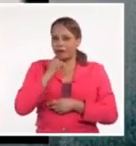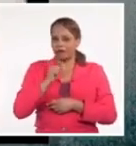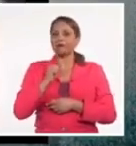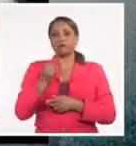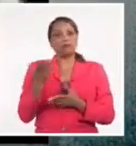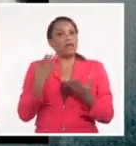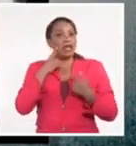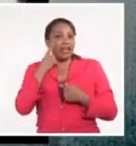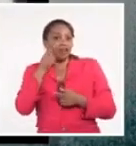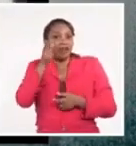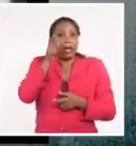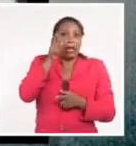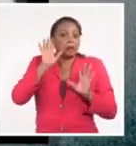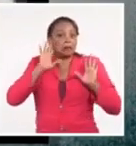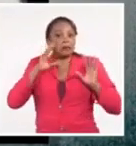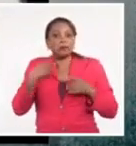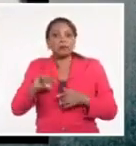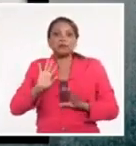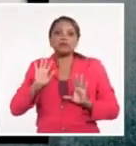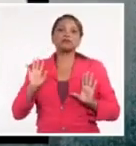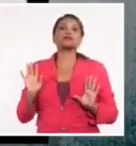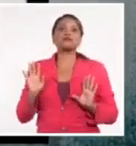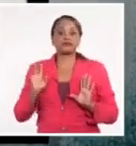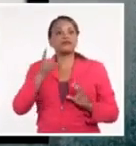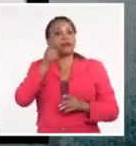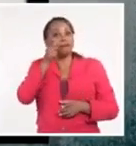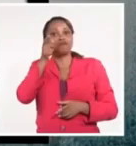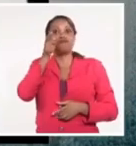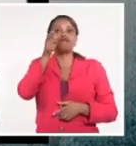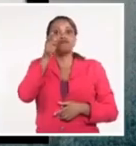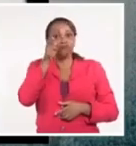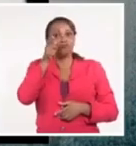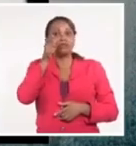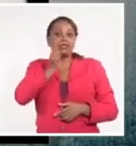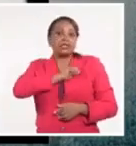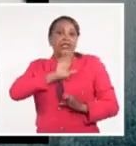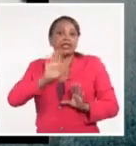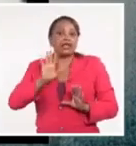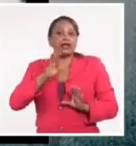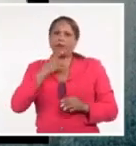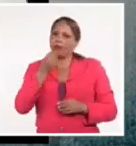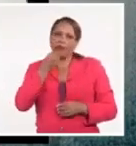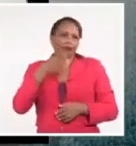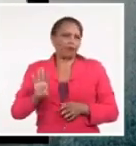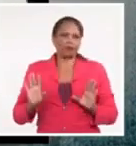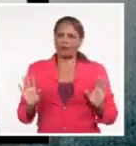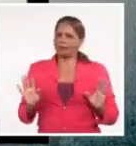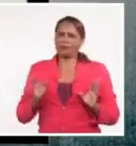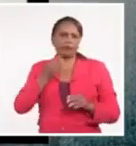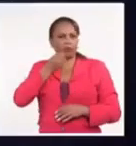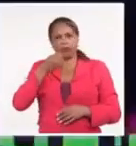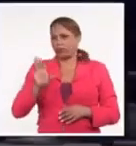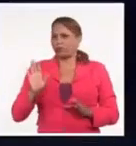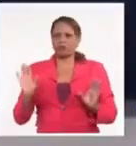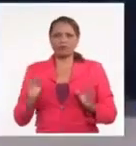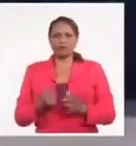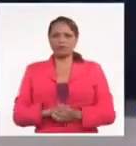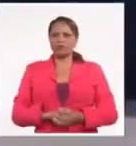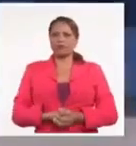que velen, no sé. Que estén pendientes. Si quieren, pero eso por gusto, yo. Por gusto.